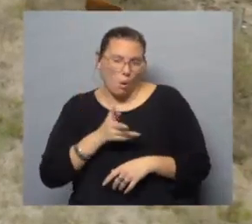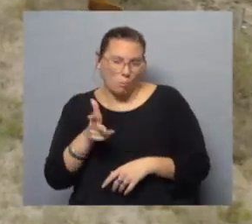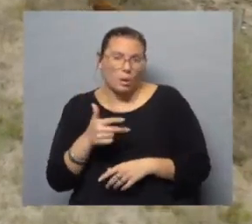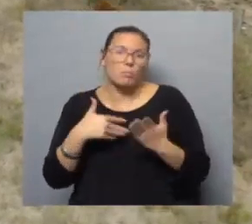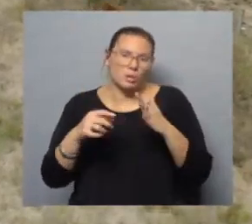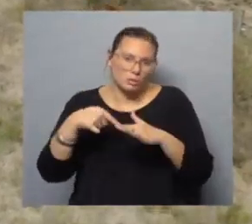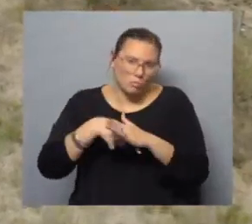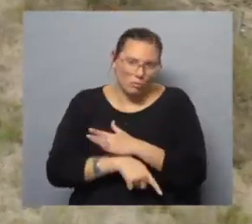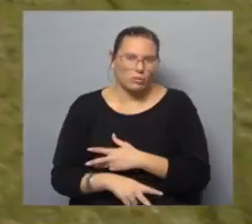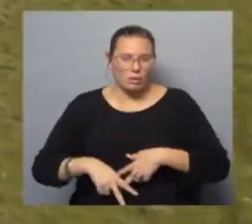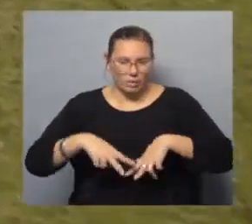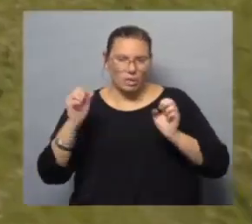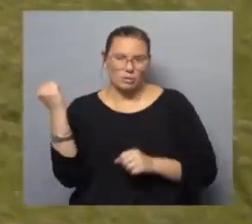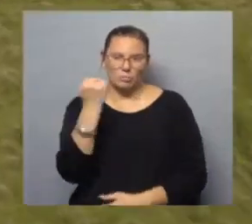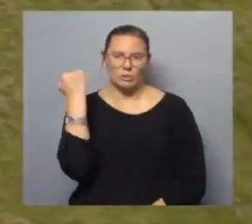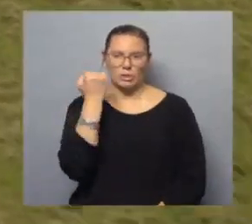estudio.